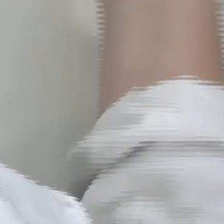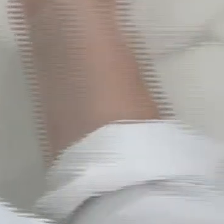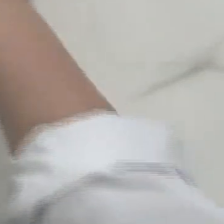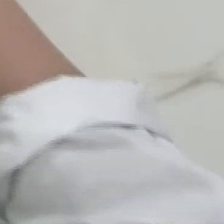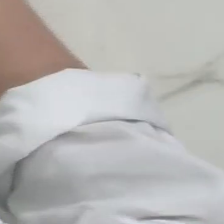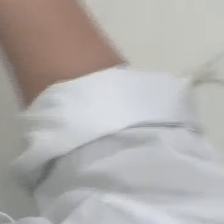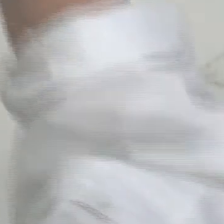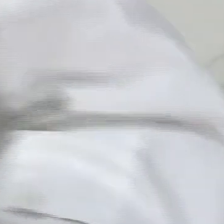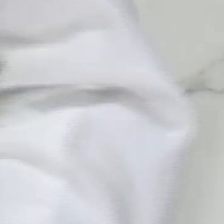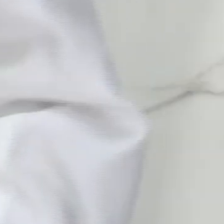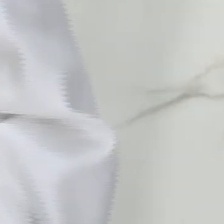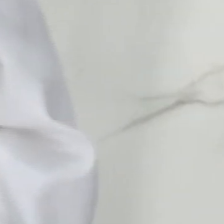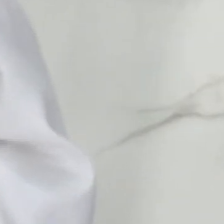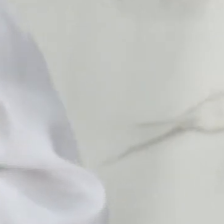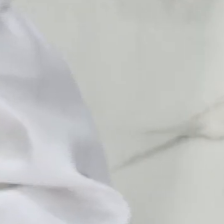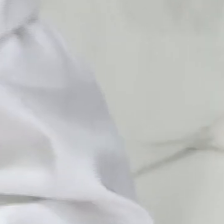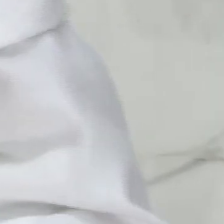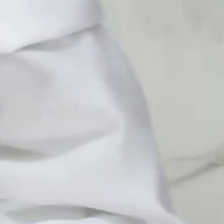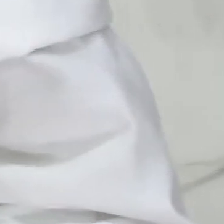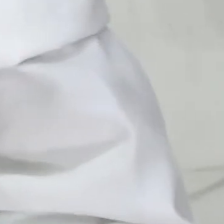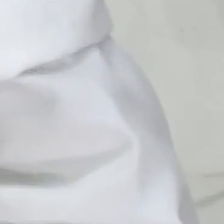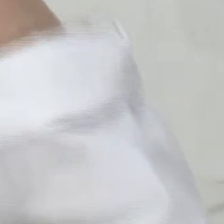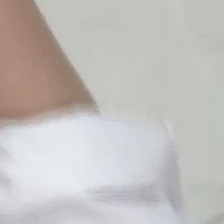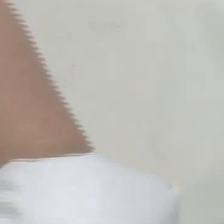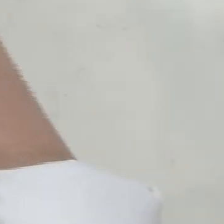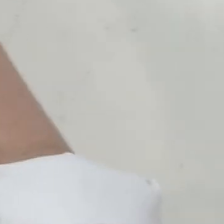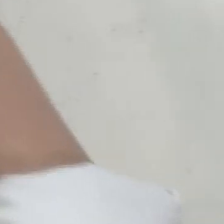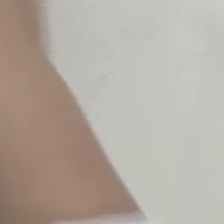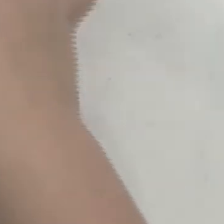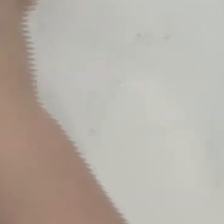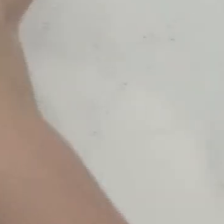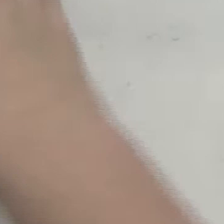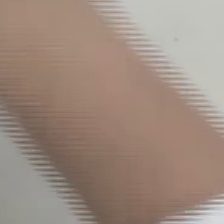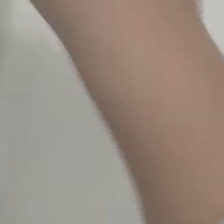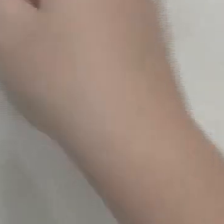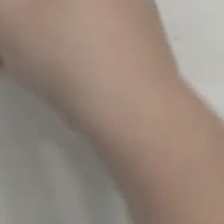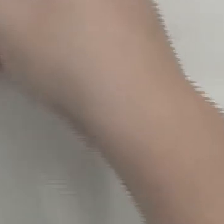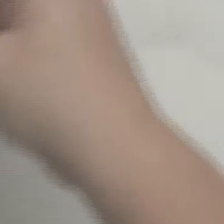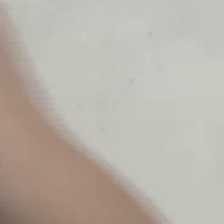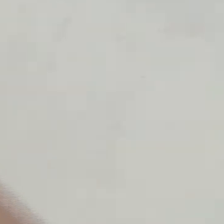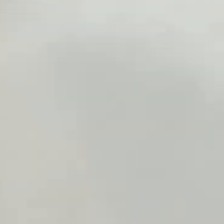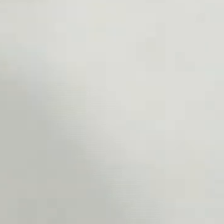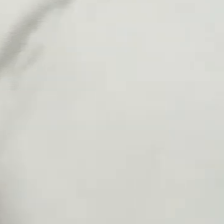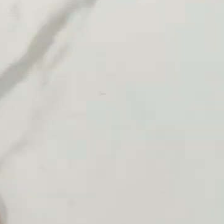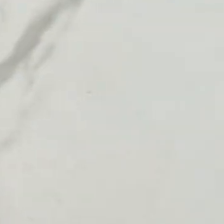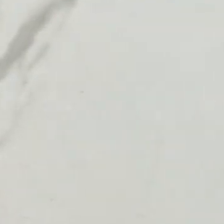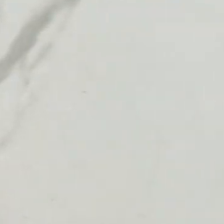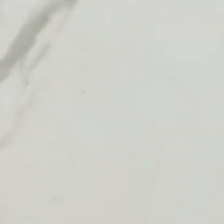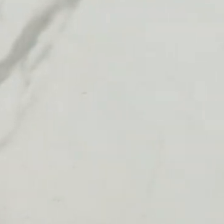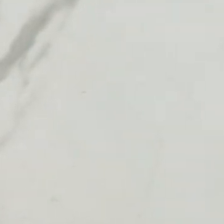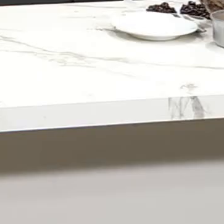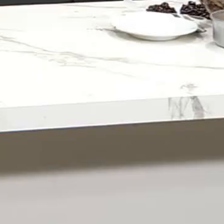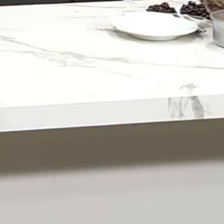el freezer. Ideal. ¿Ven cómo quedan? Ahí se ven perfecto, María, arriba. Ah, ahí muy está. Bien. Ahora vamos a llenar más el platito. Y lo llevamos para